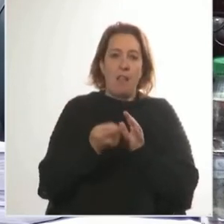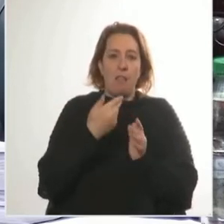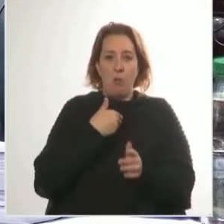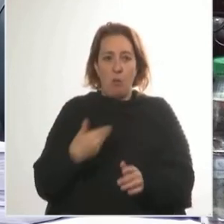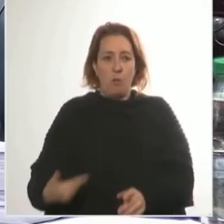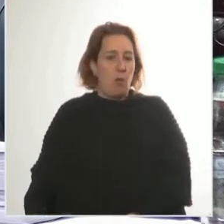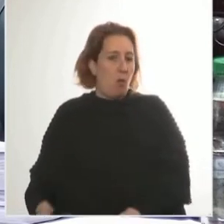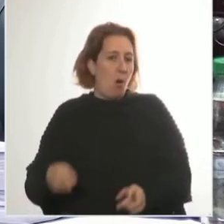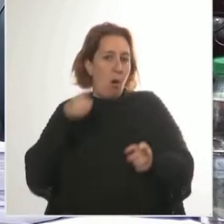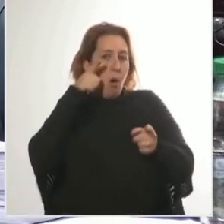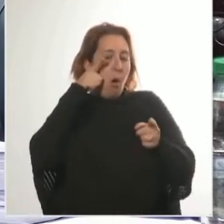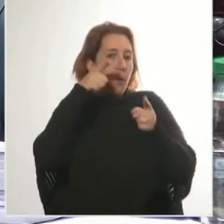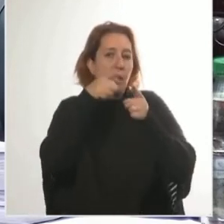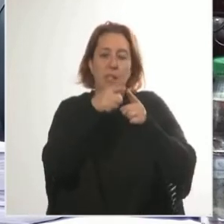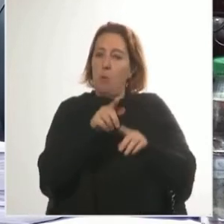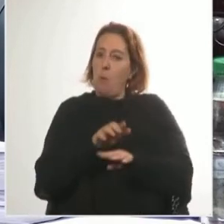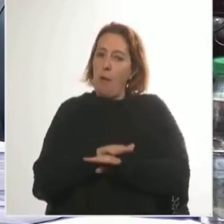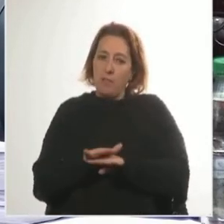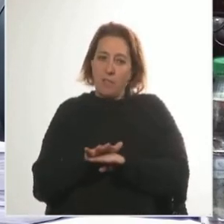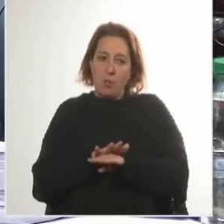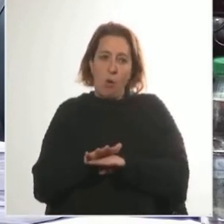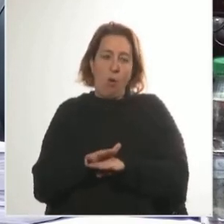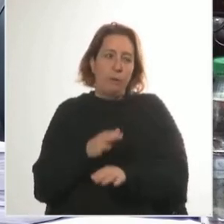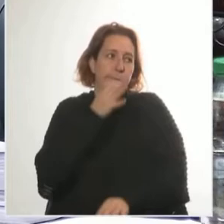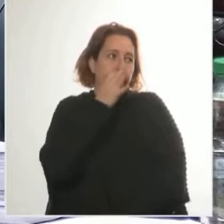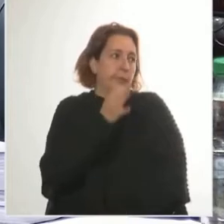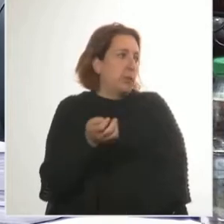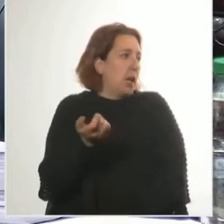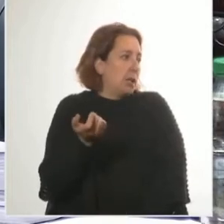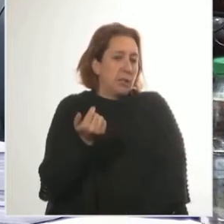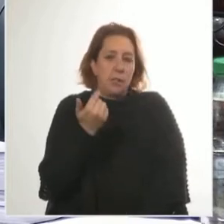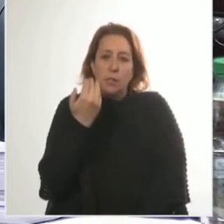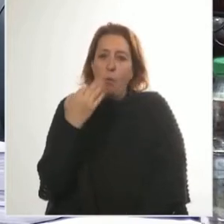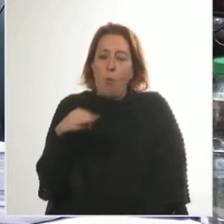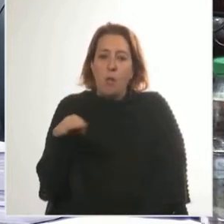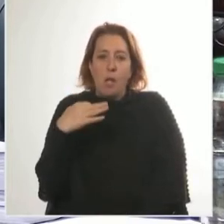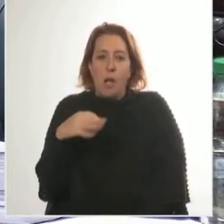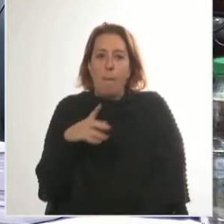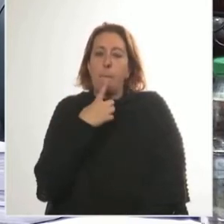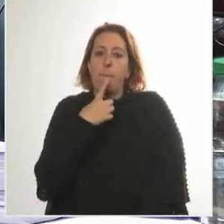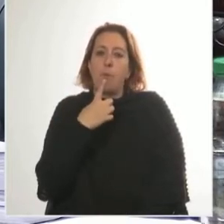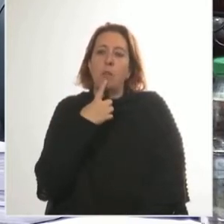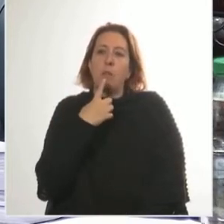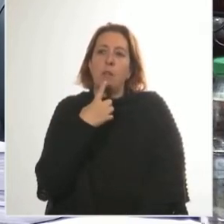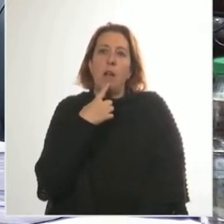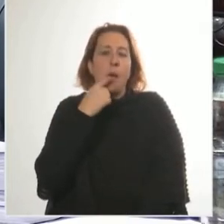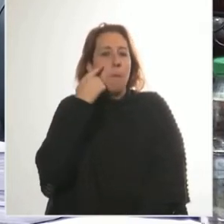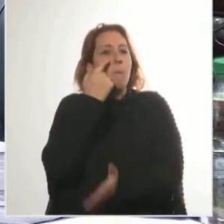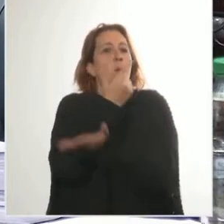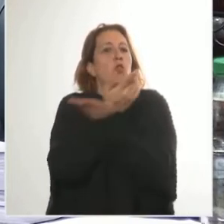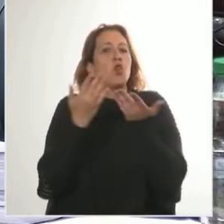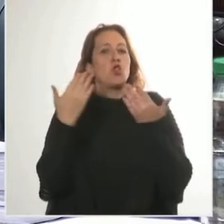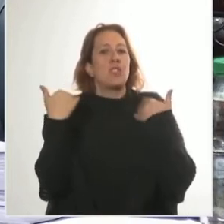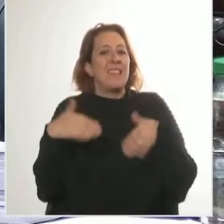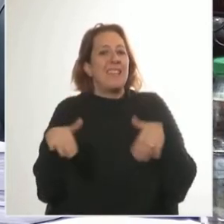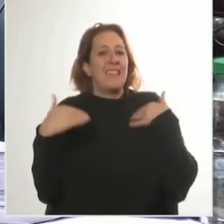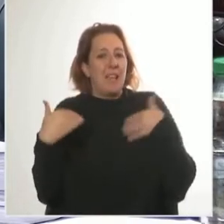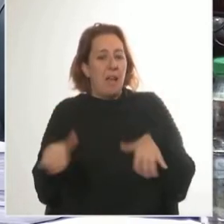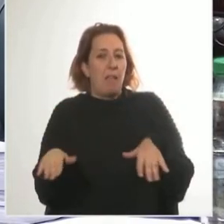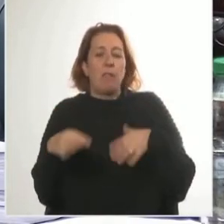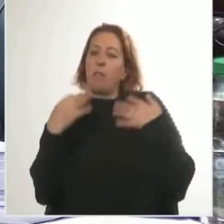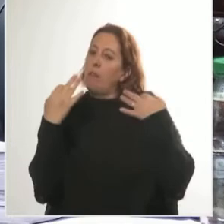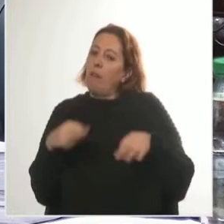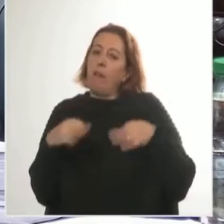objetivo básico, diríamos casi la única política con la que ha mostrado celeridad y